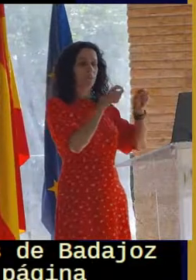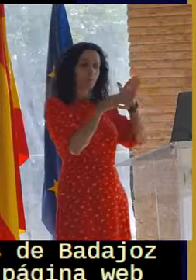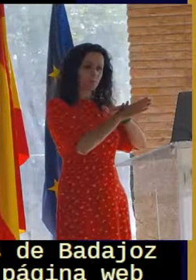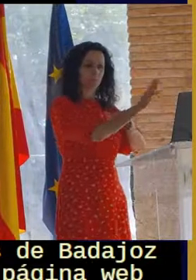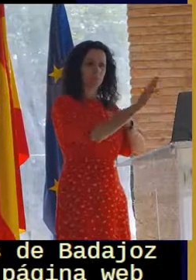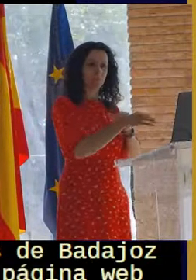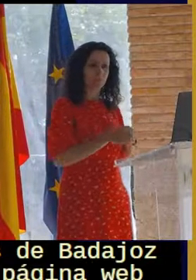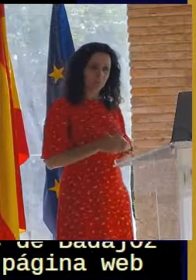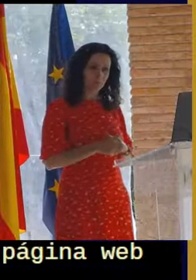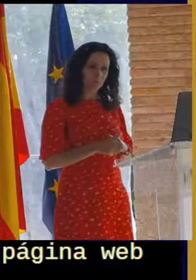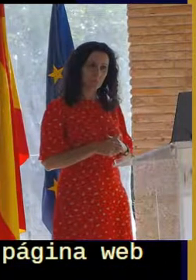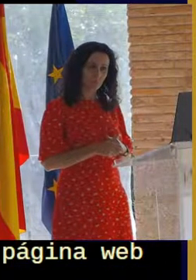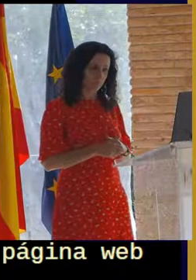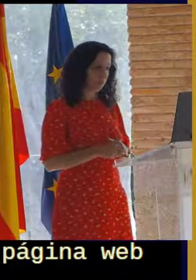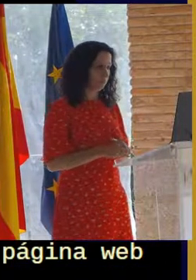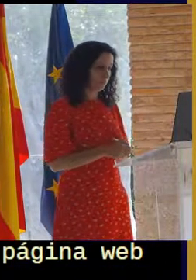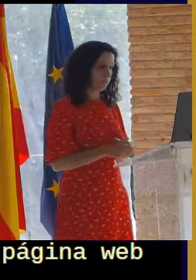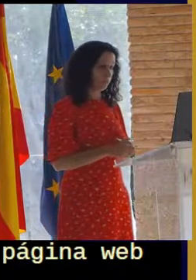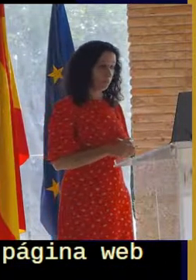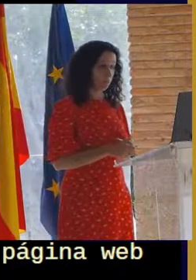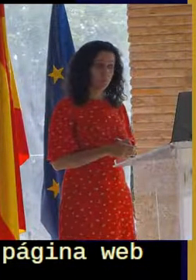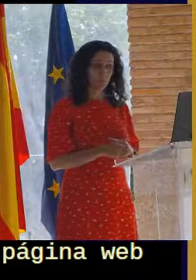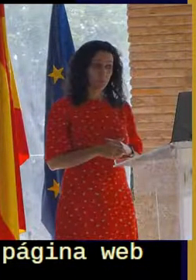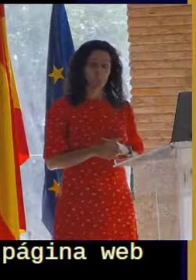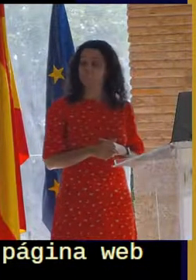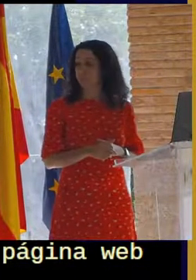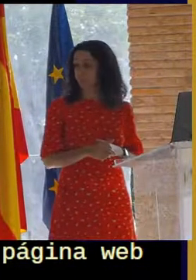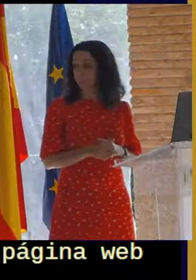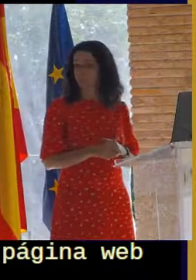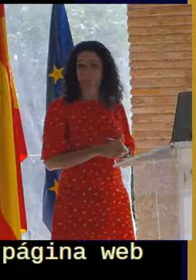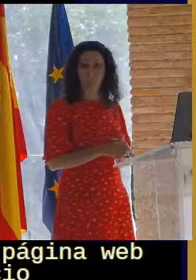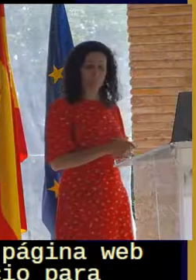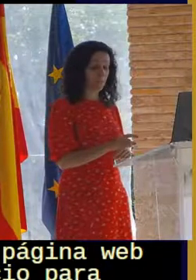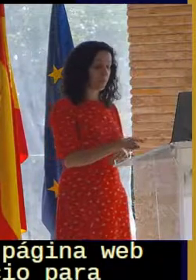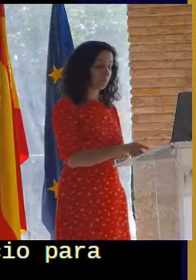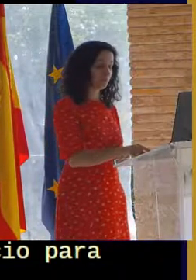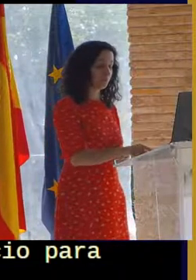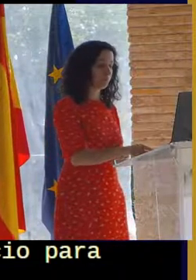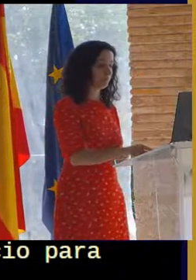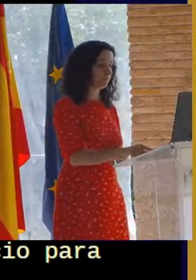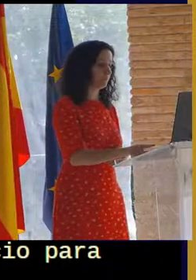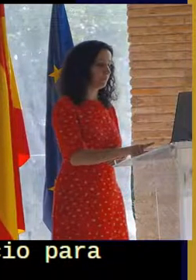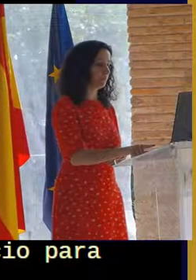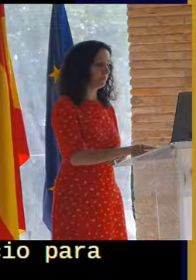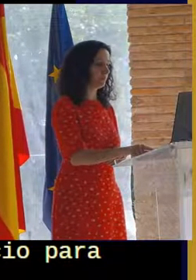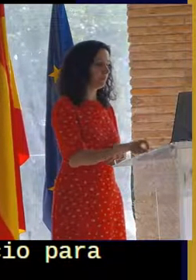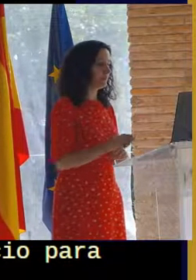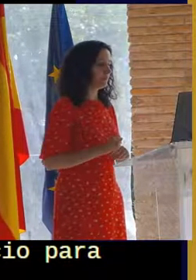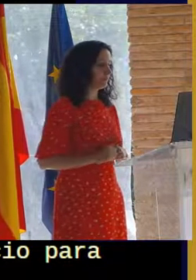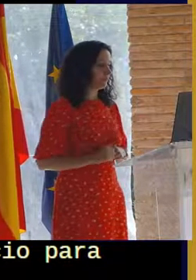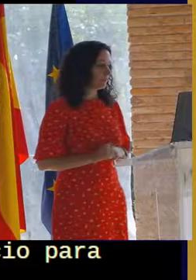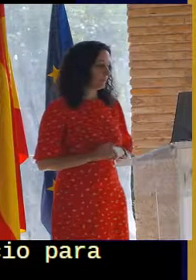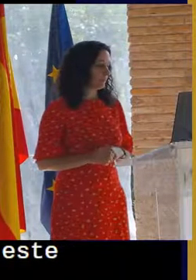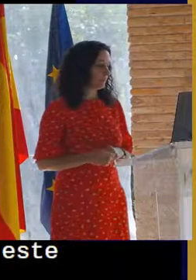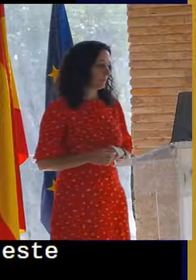web tienen un enlace para poder hacer esta este servicio para poder usar este tipo de